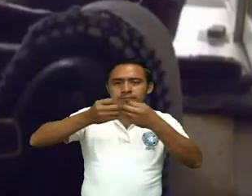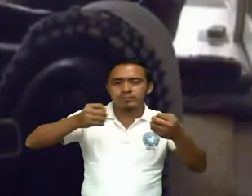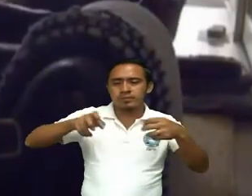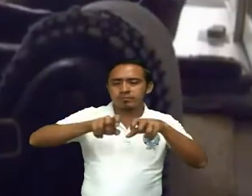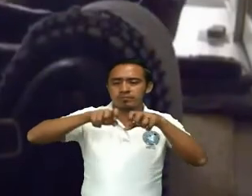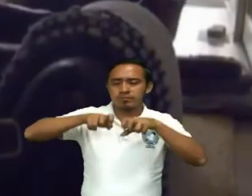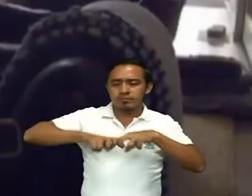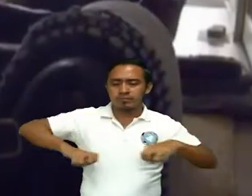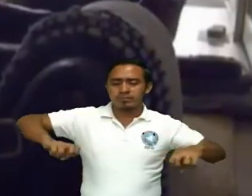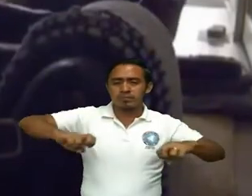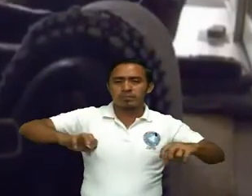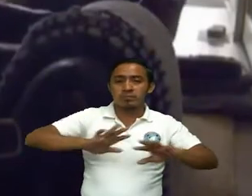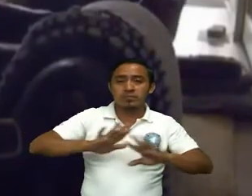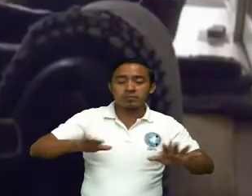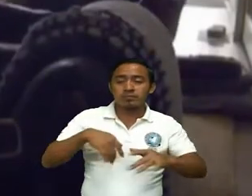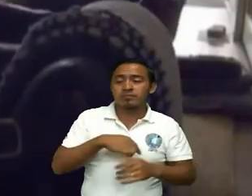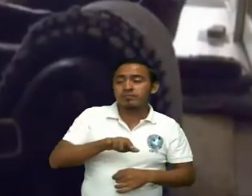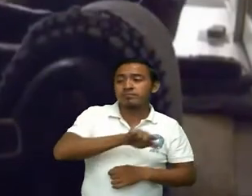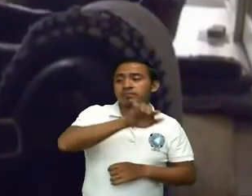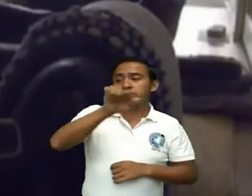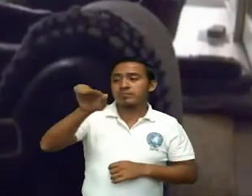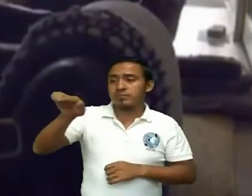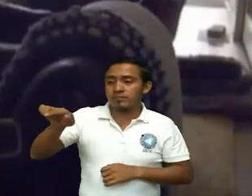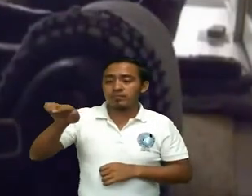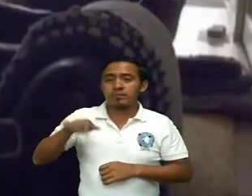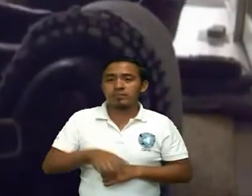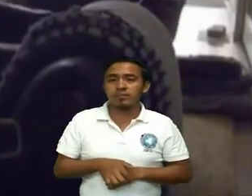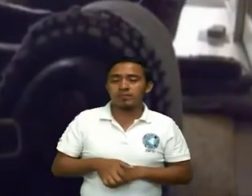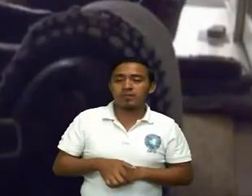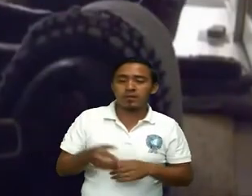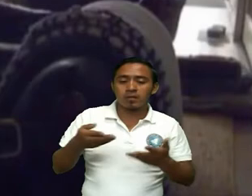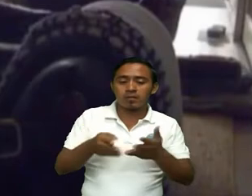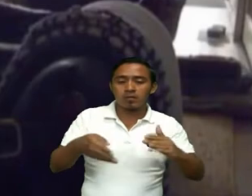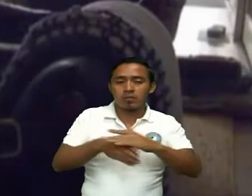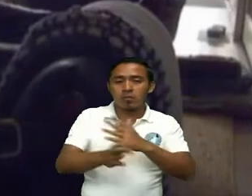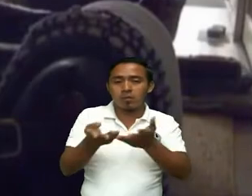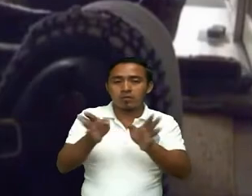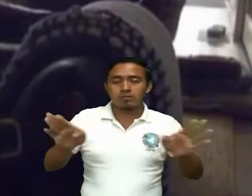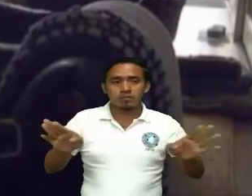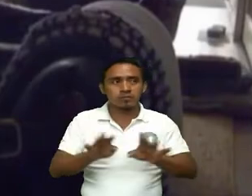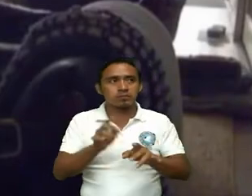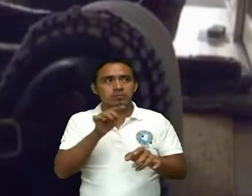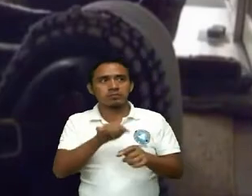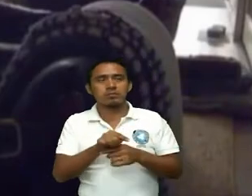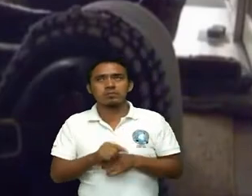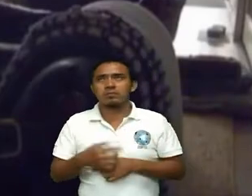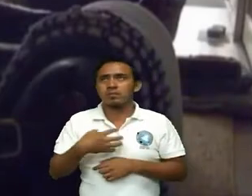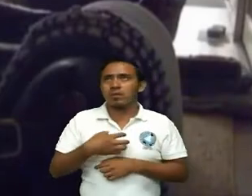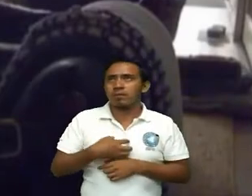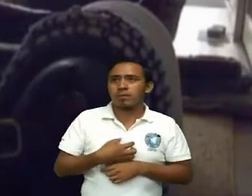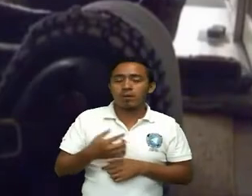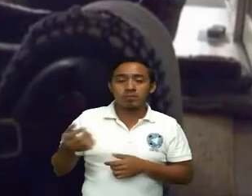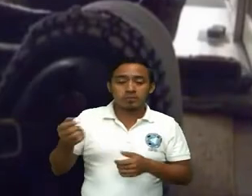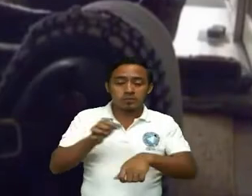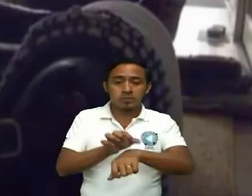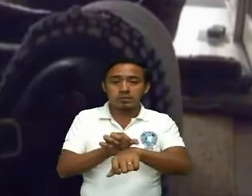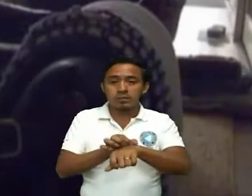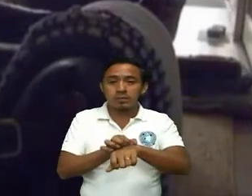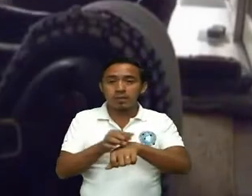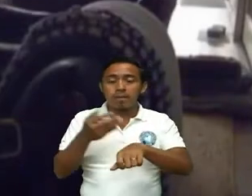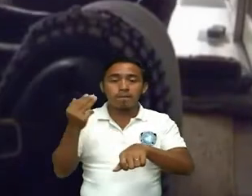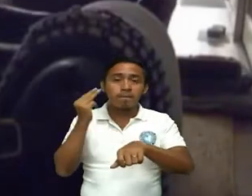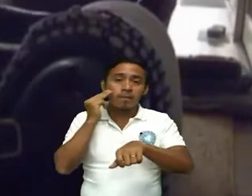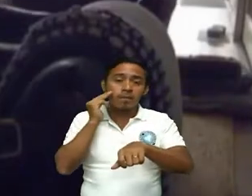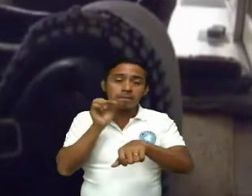sala. Después se dirige a la habitación donde estaban unos muchachos. Uno de ellos usó su reloj inteligente para pedirle a su